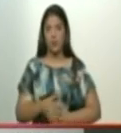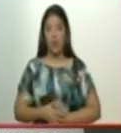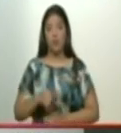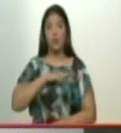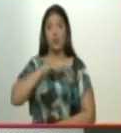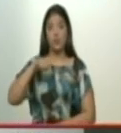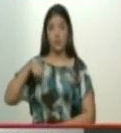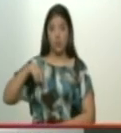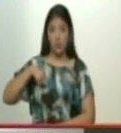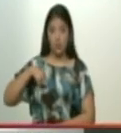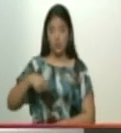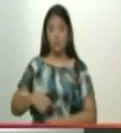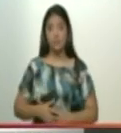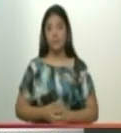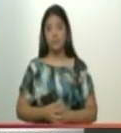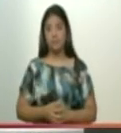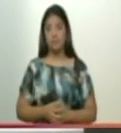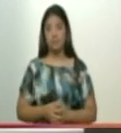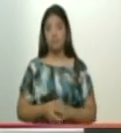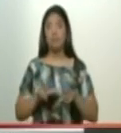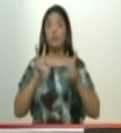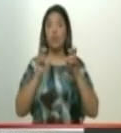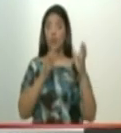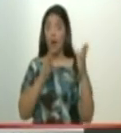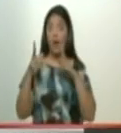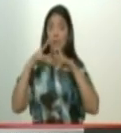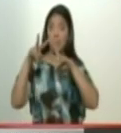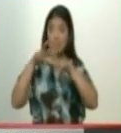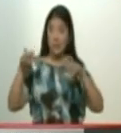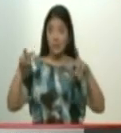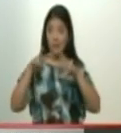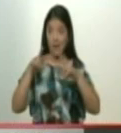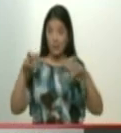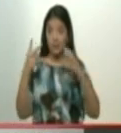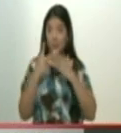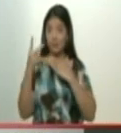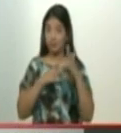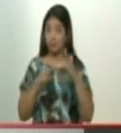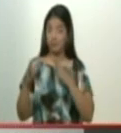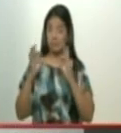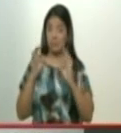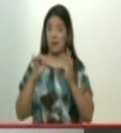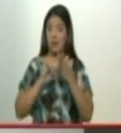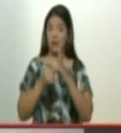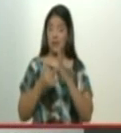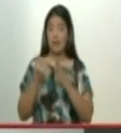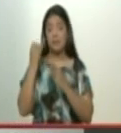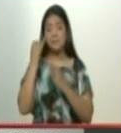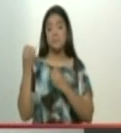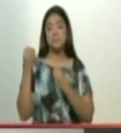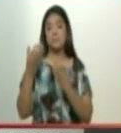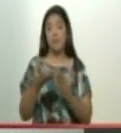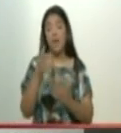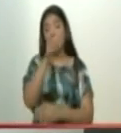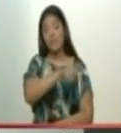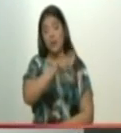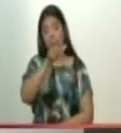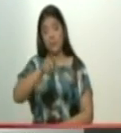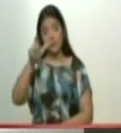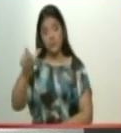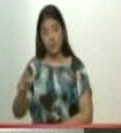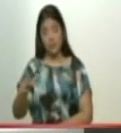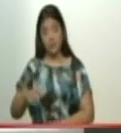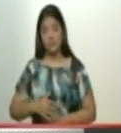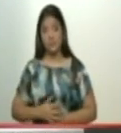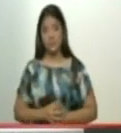Nosotros, ¿verdad?, en esta nueva fase de la investigación estratégica, ¿verdad?, el aporte de las personas